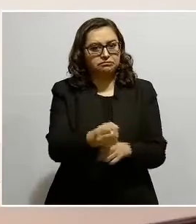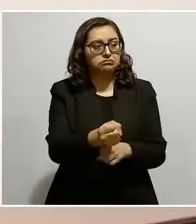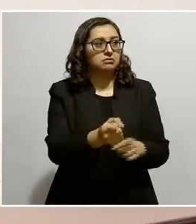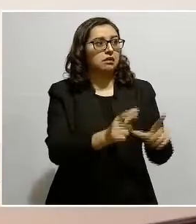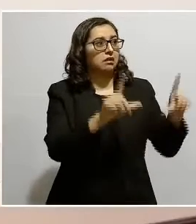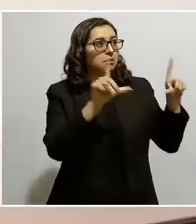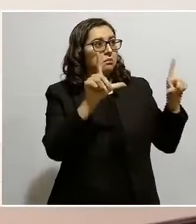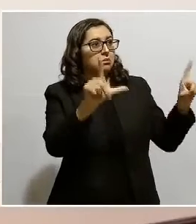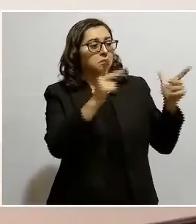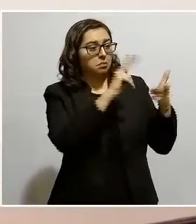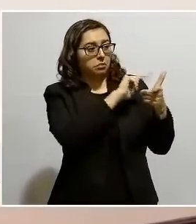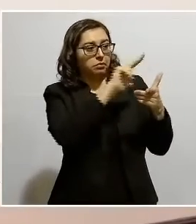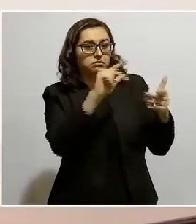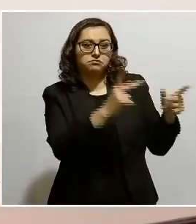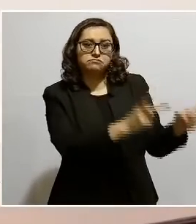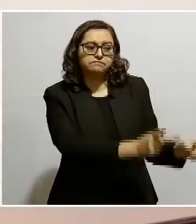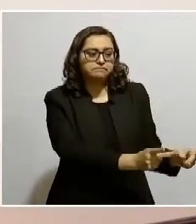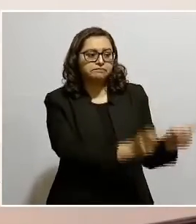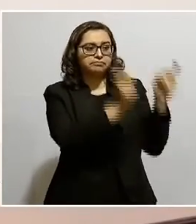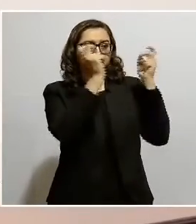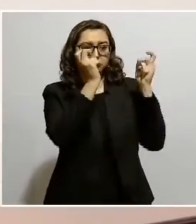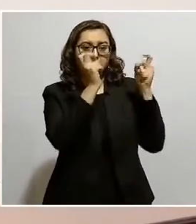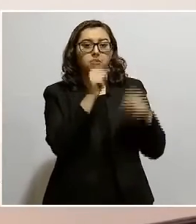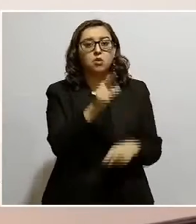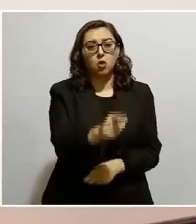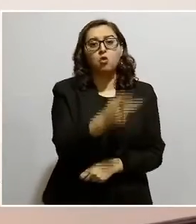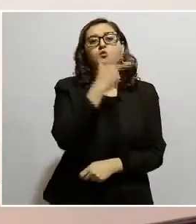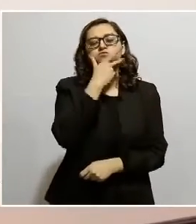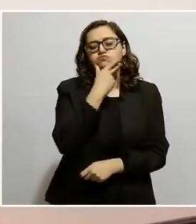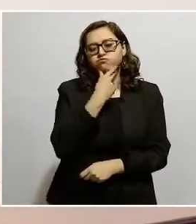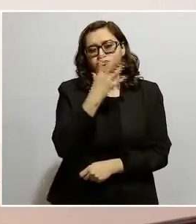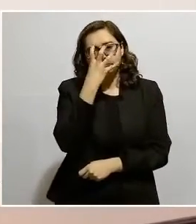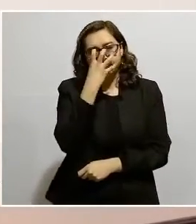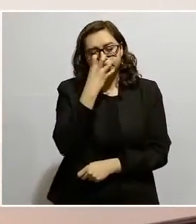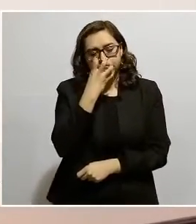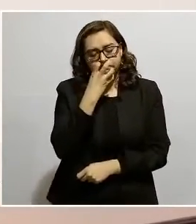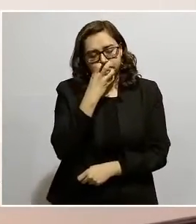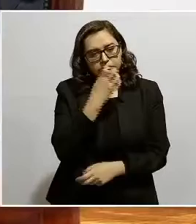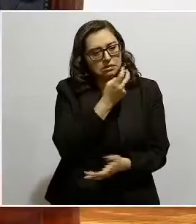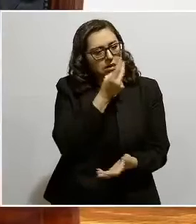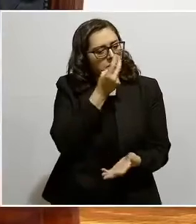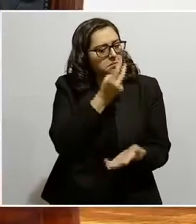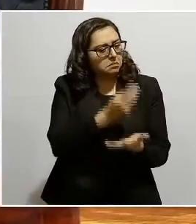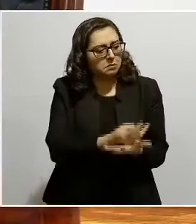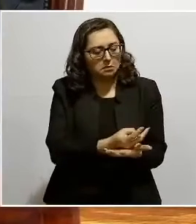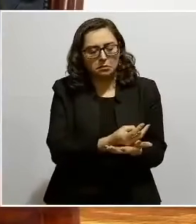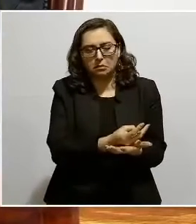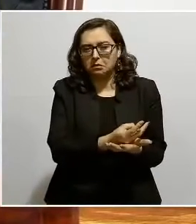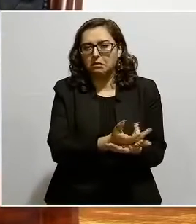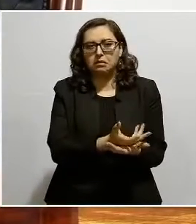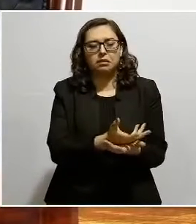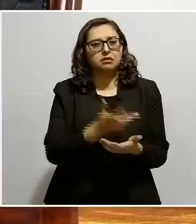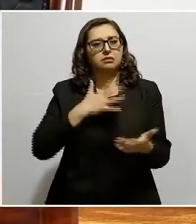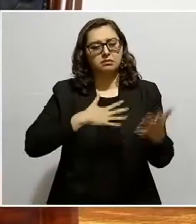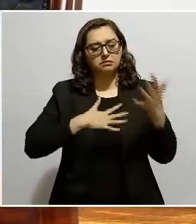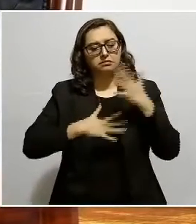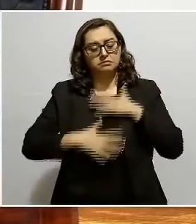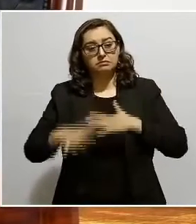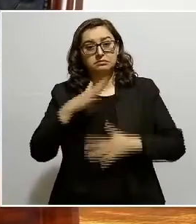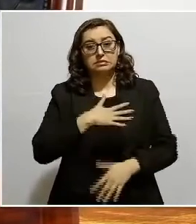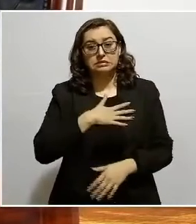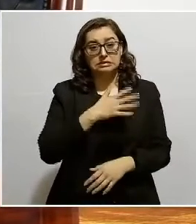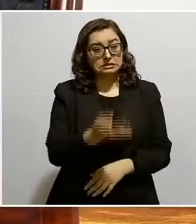A partir de entonces se entristeció mucho y cayó en cama. Unos días antes de morir lo